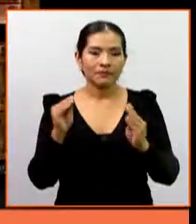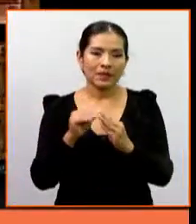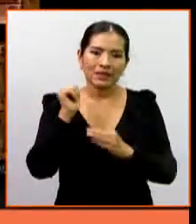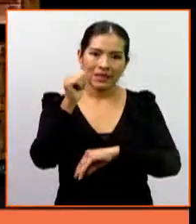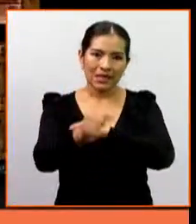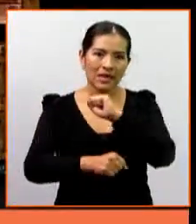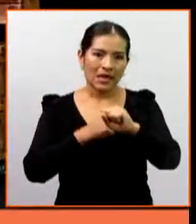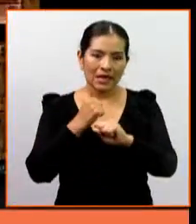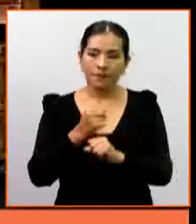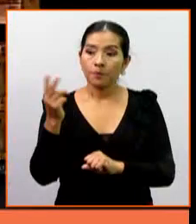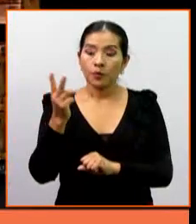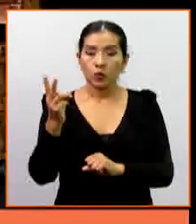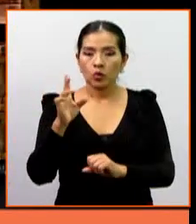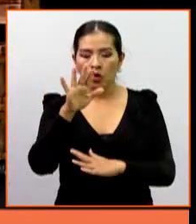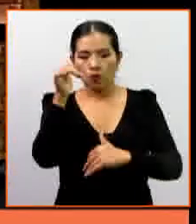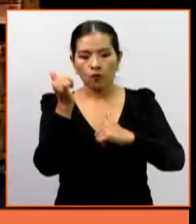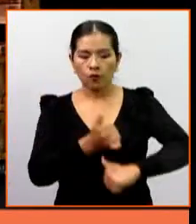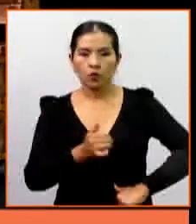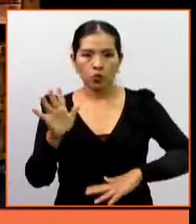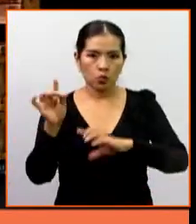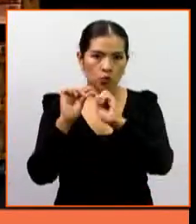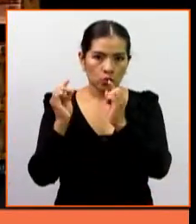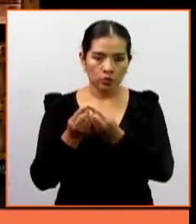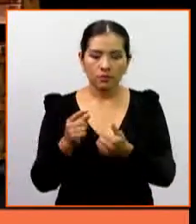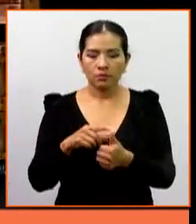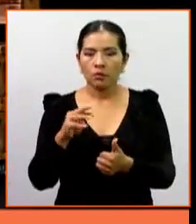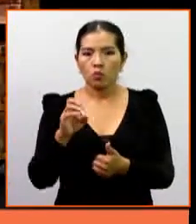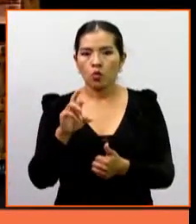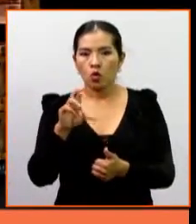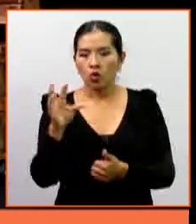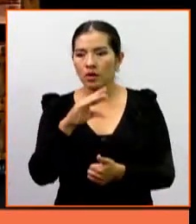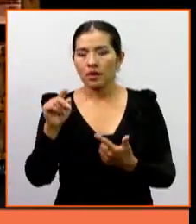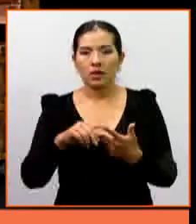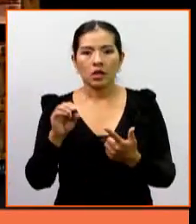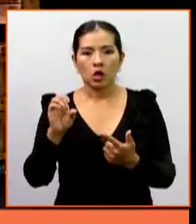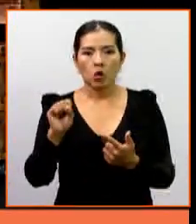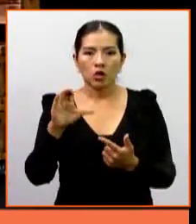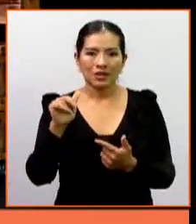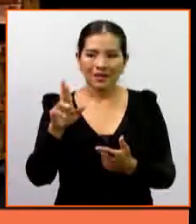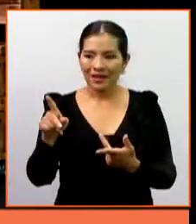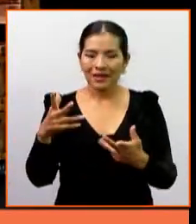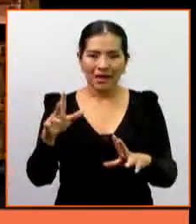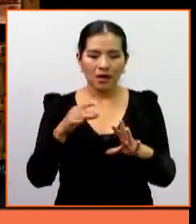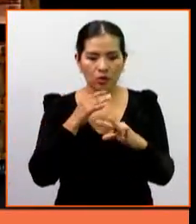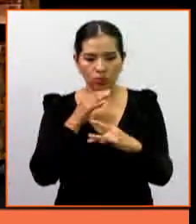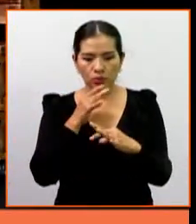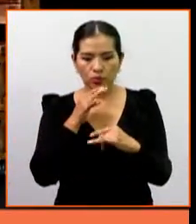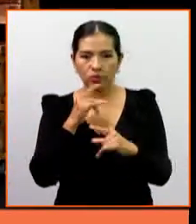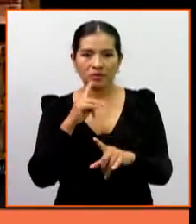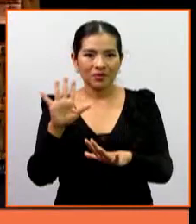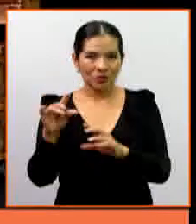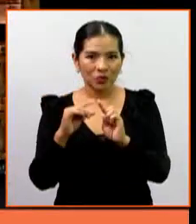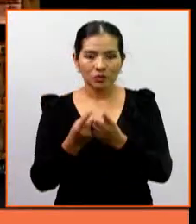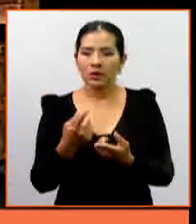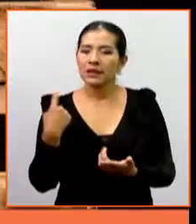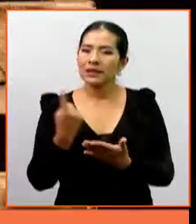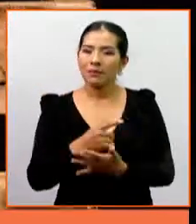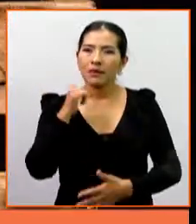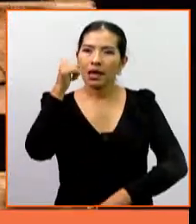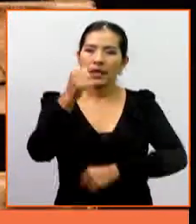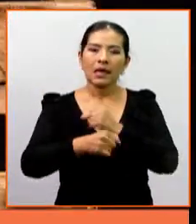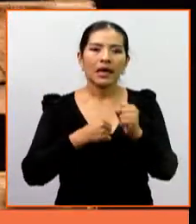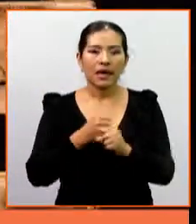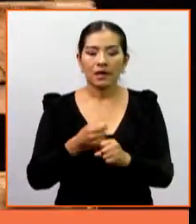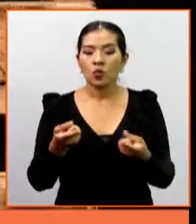son Luis Garzón y El Moro, y Oscar Chungara, que es el flautista de la banda, pensamos qué vamos a hacer